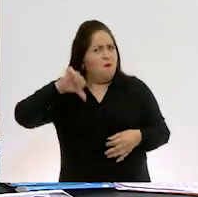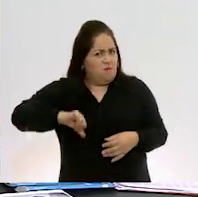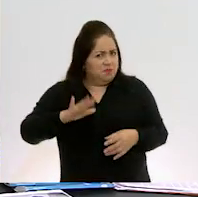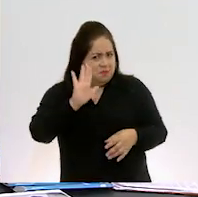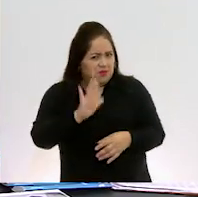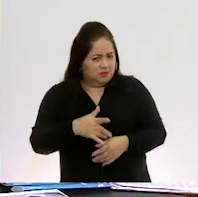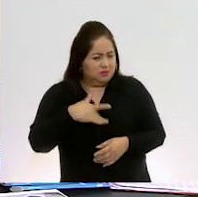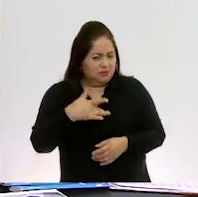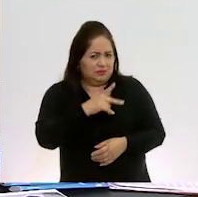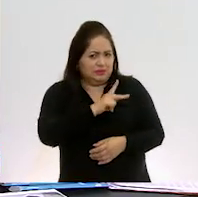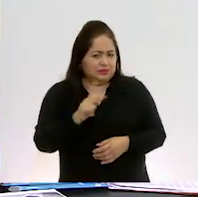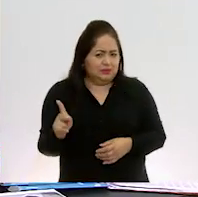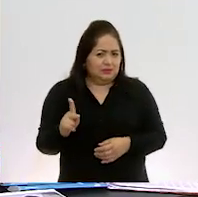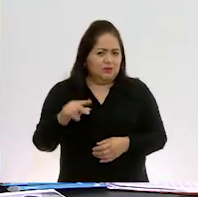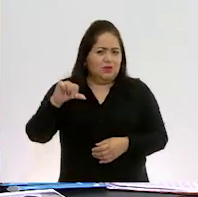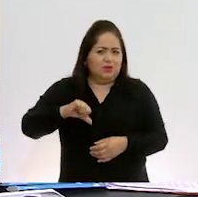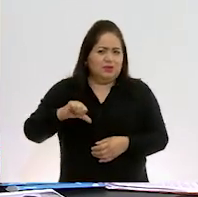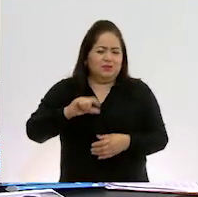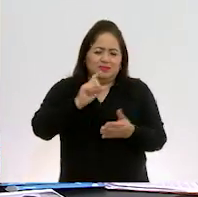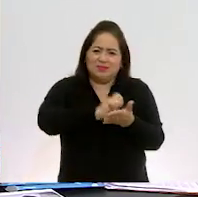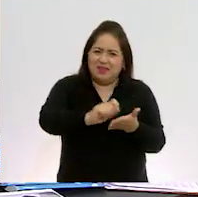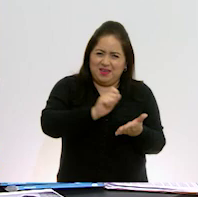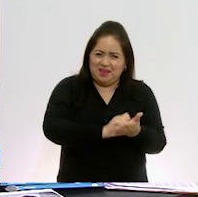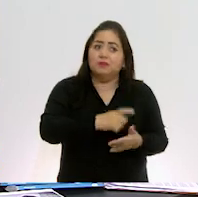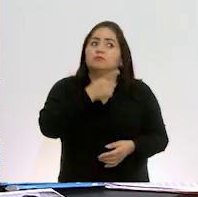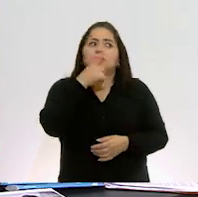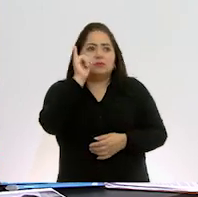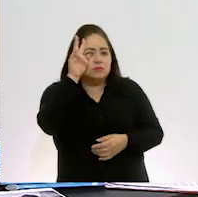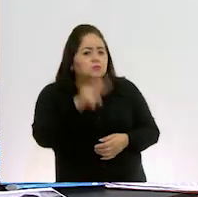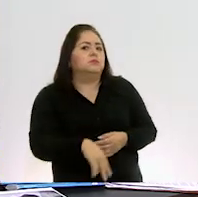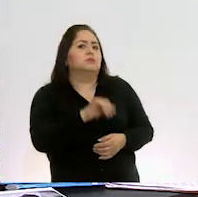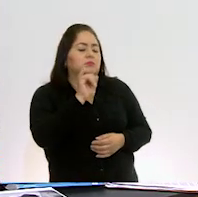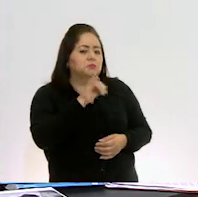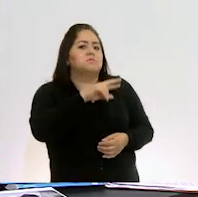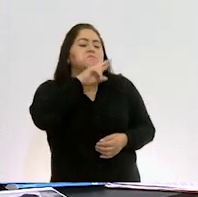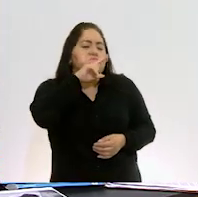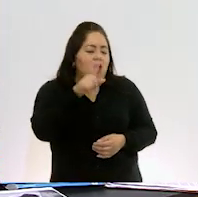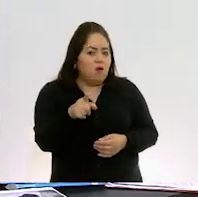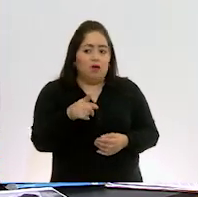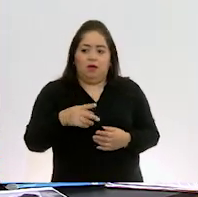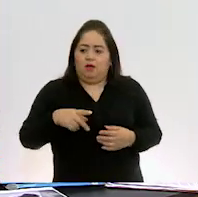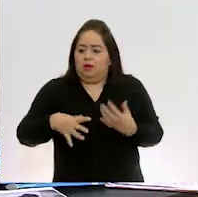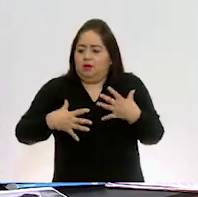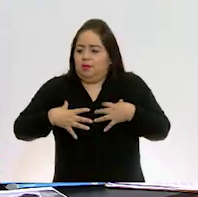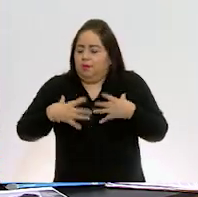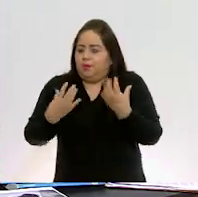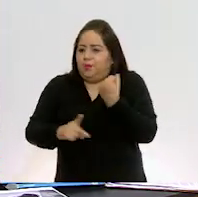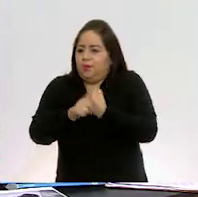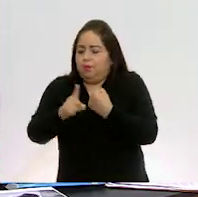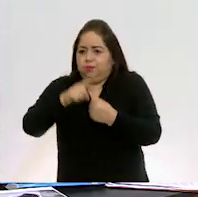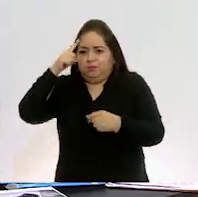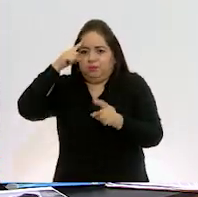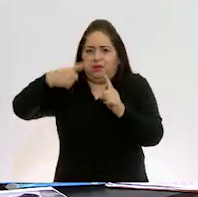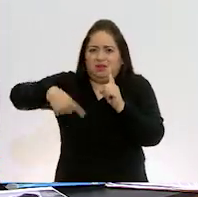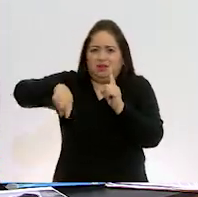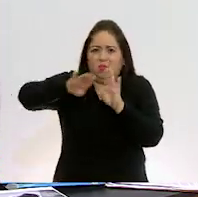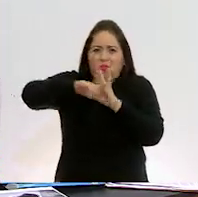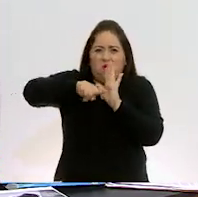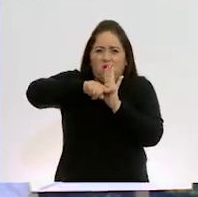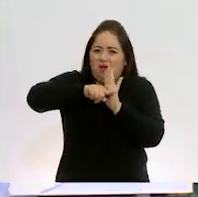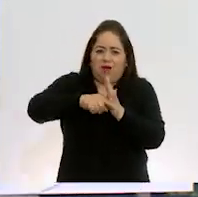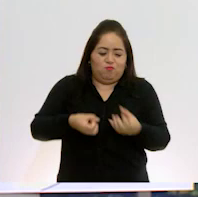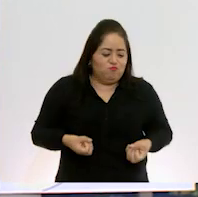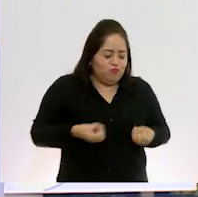hoy? ¿Con esta parte del diario, sobre todo? Mucho. Es mejor dejarle nuestras emociones negativas a una hoja en